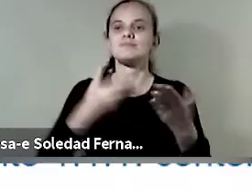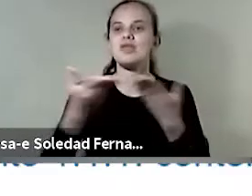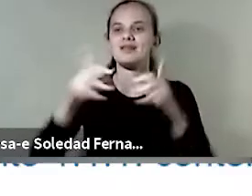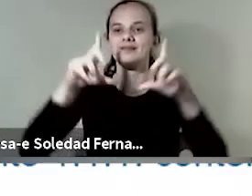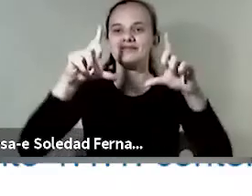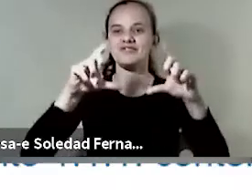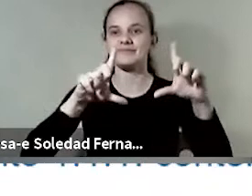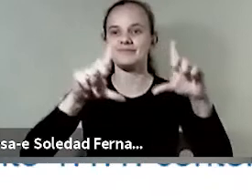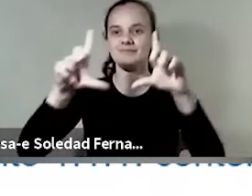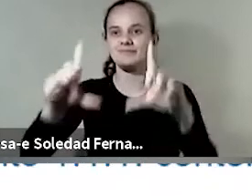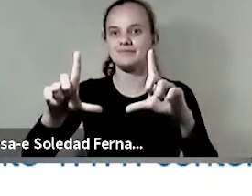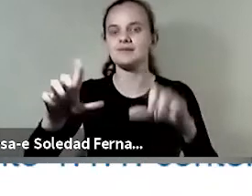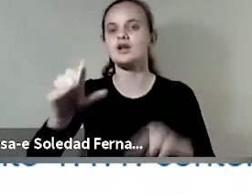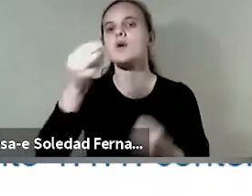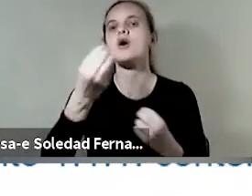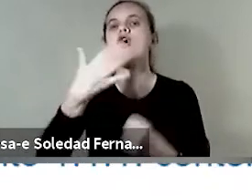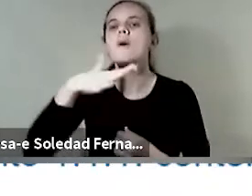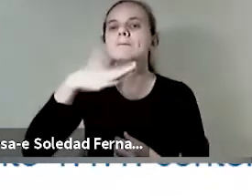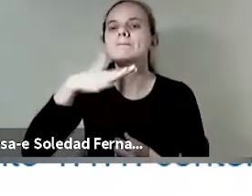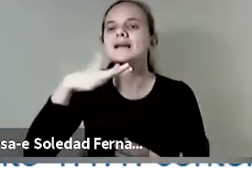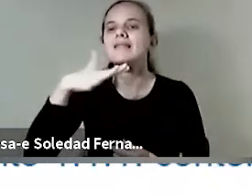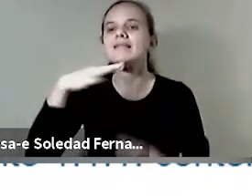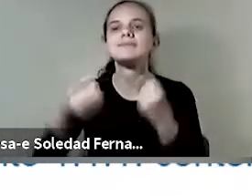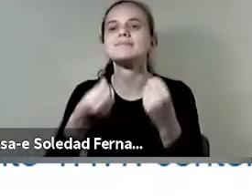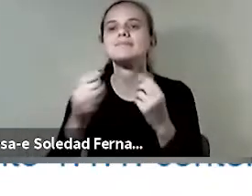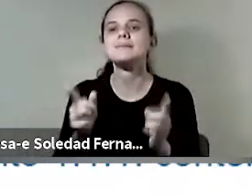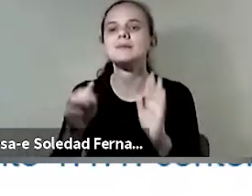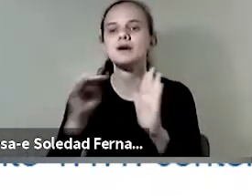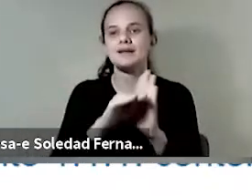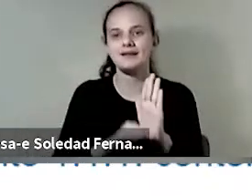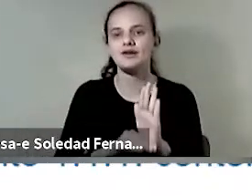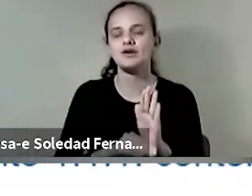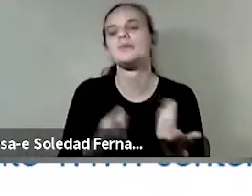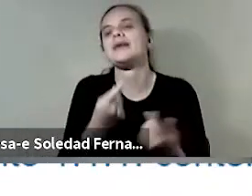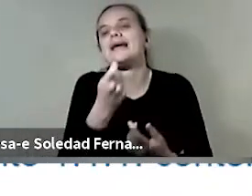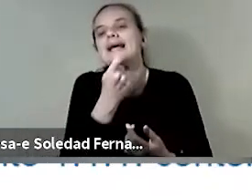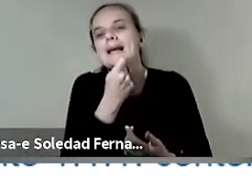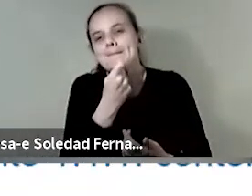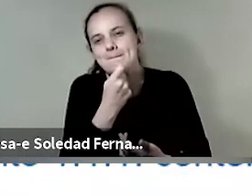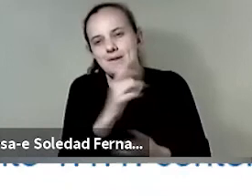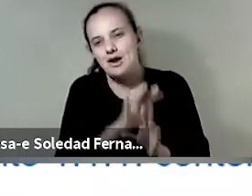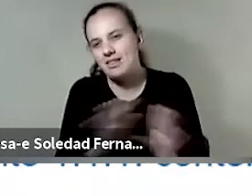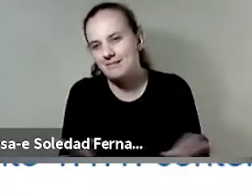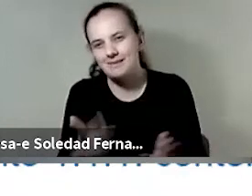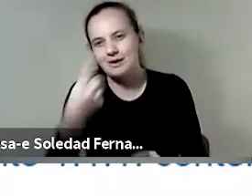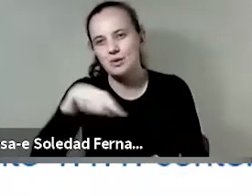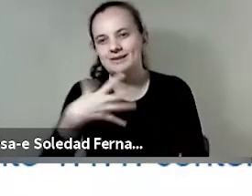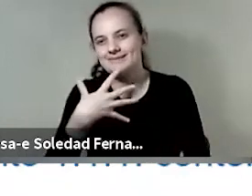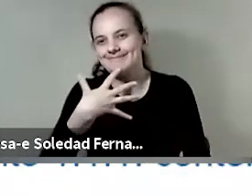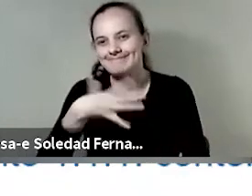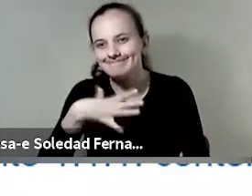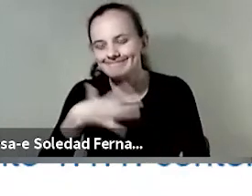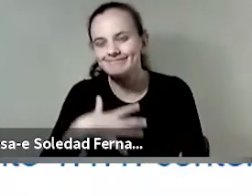Esta página que ahora les estoy mostrando un print de pantalla es la página de Comprendiendo el Criterio, simplemente a nivel